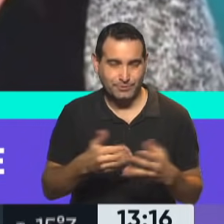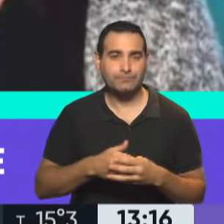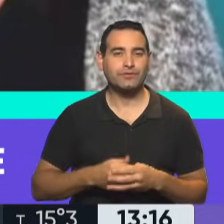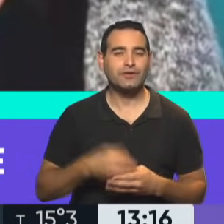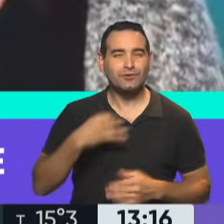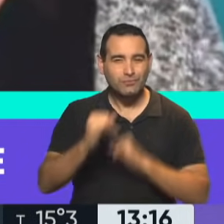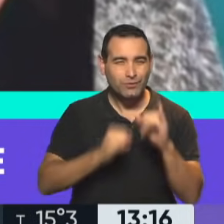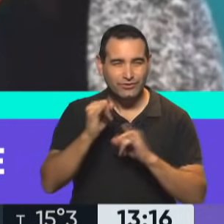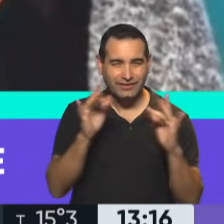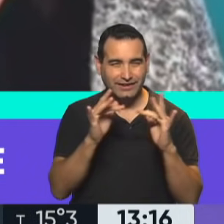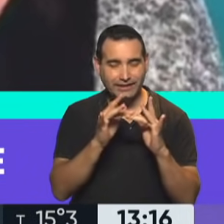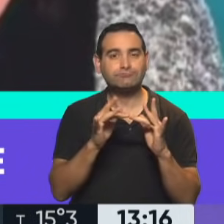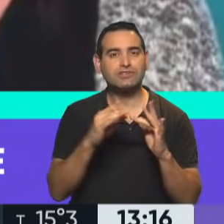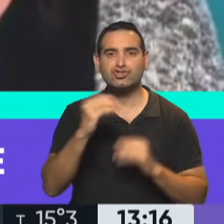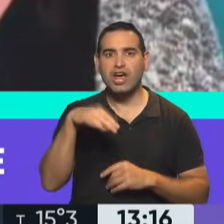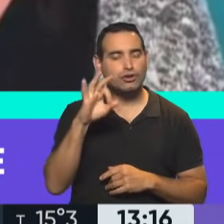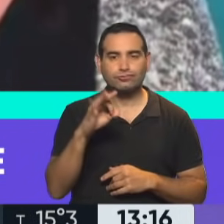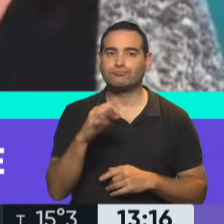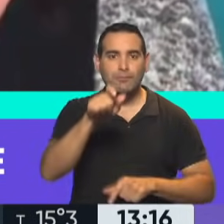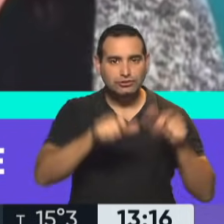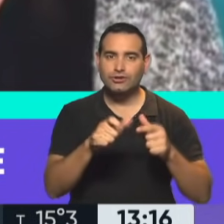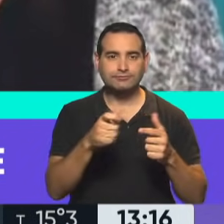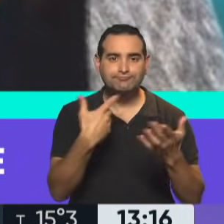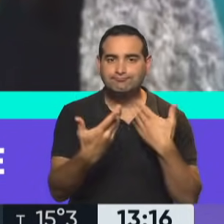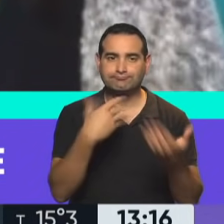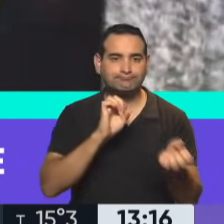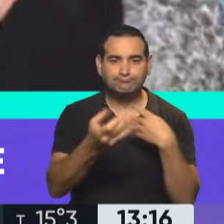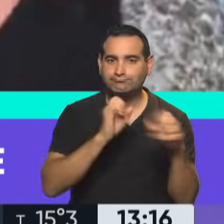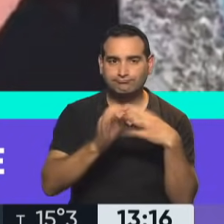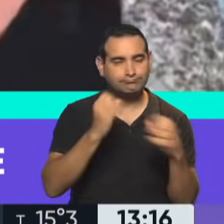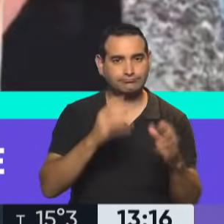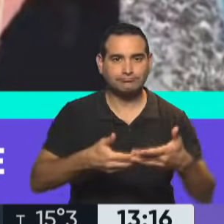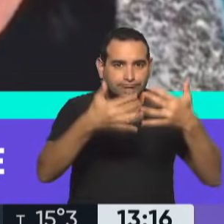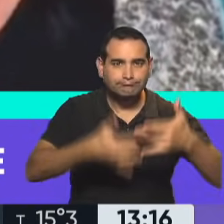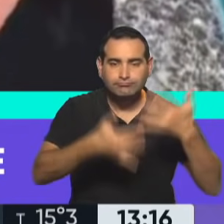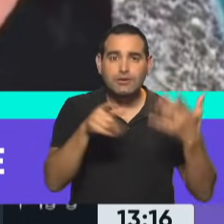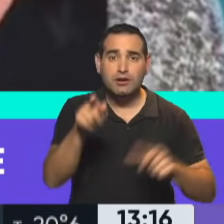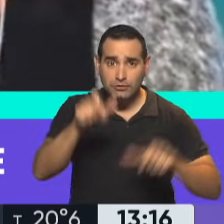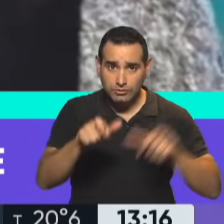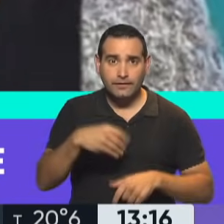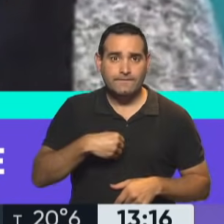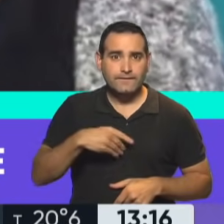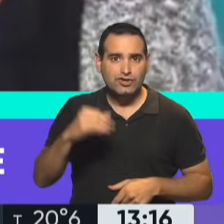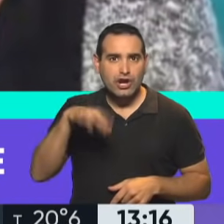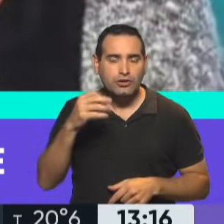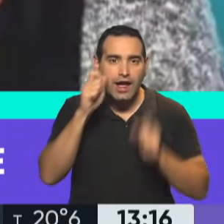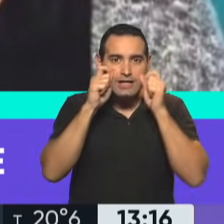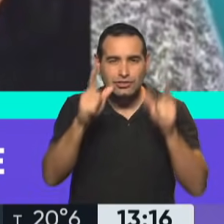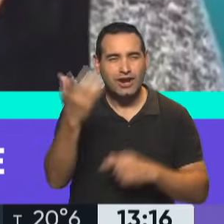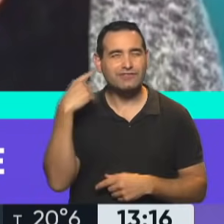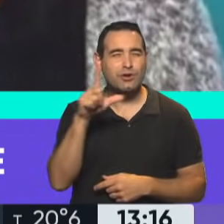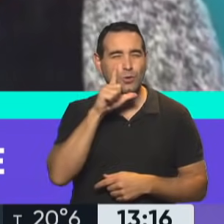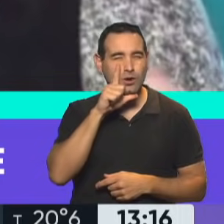de las redes sociales, Chano interactúa mucho con sus seguidores, y ellos están atentos a lo que le pasa a Chano. En los primeros días de